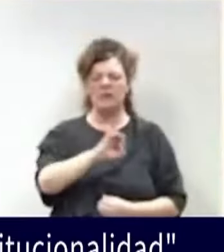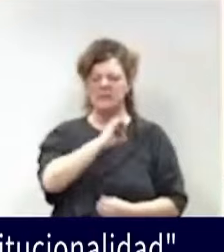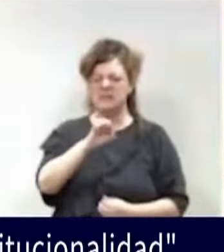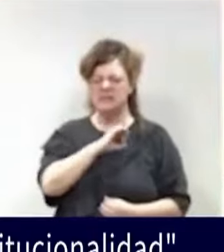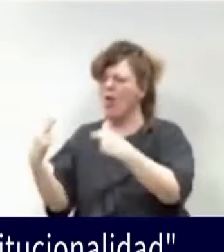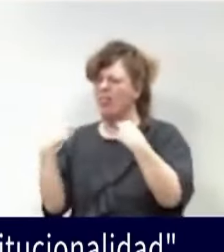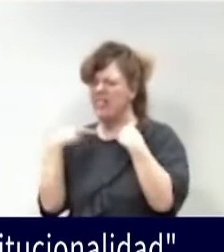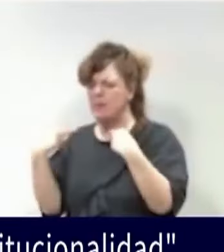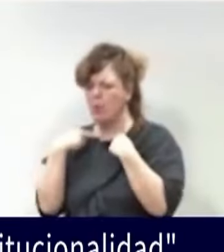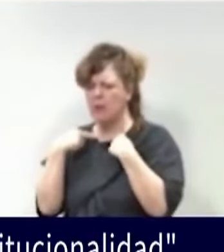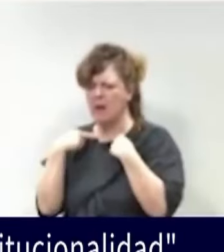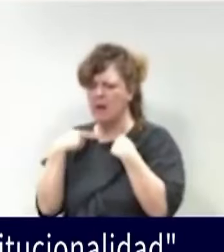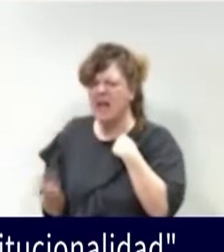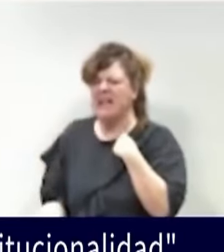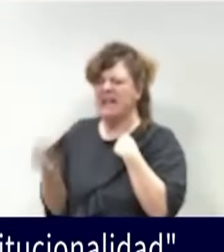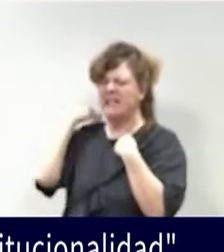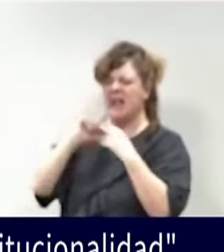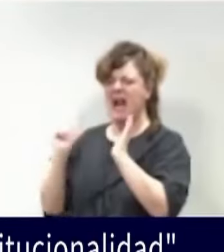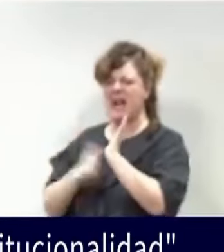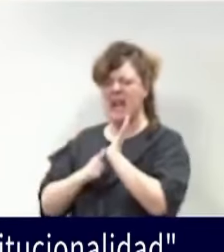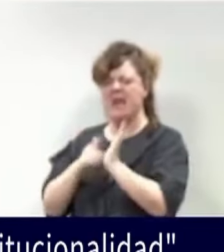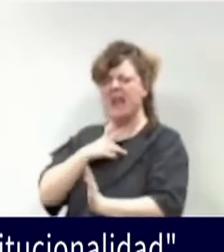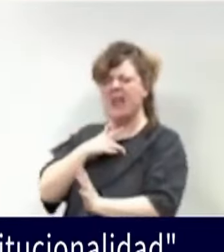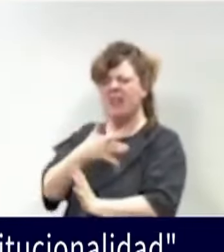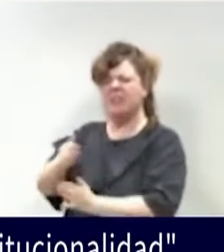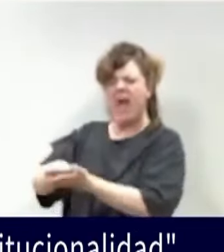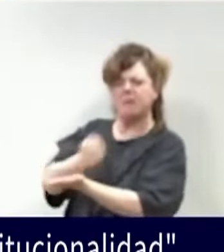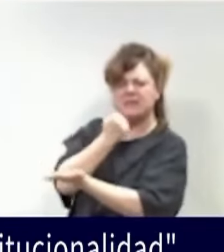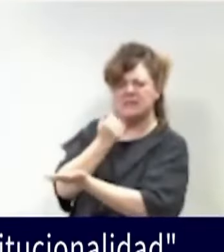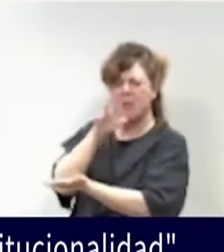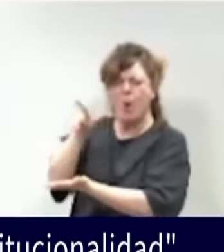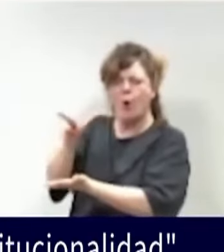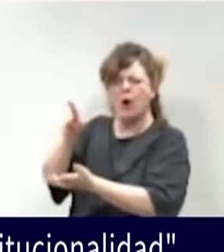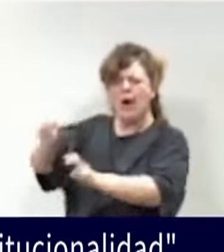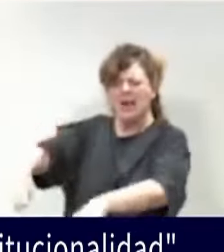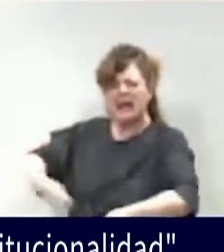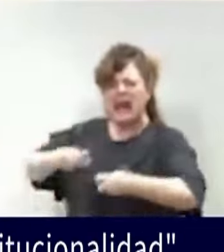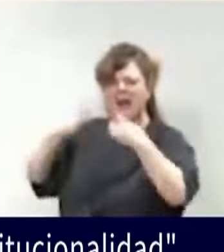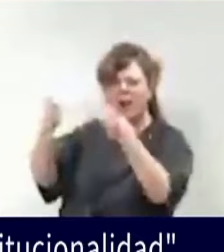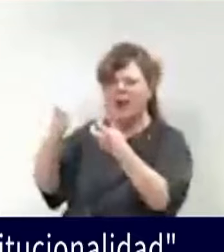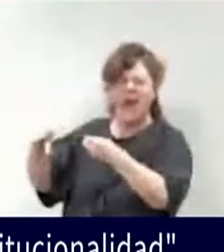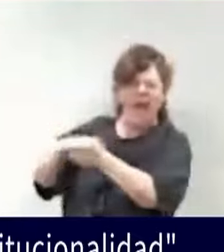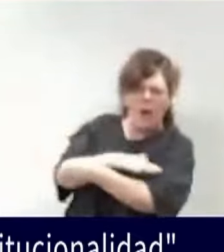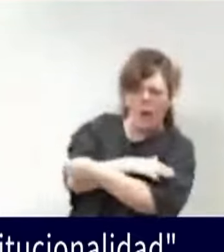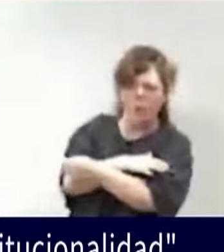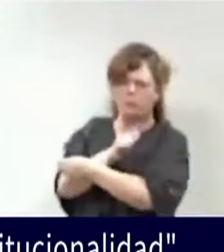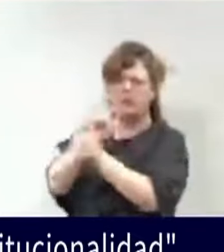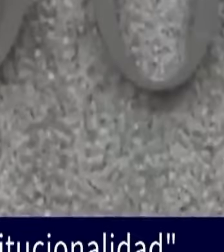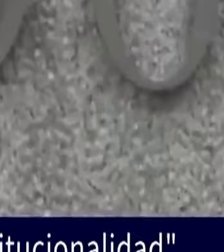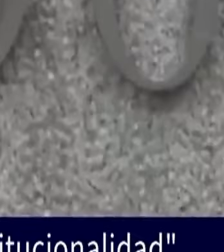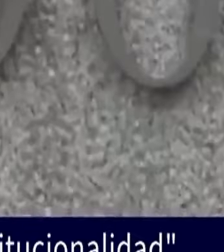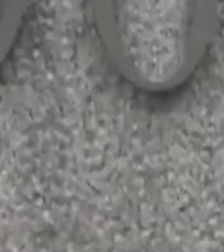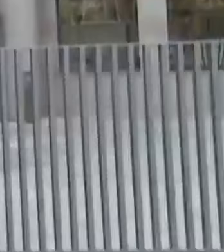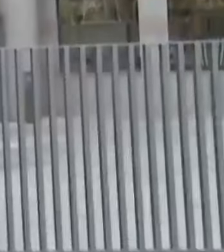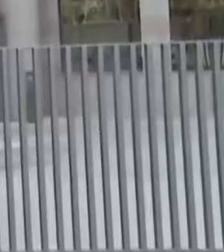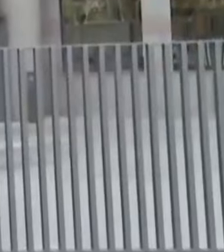la mesa de la cámara un escrito en el que plantean un conflicto entre órganos constitucionales precisamente por la ley de amnistía Y todo porque según